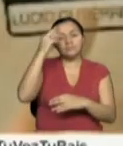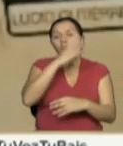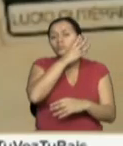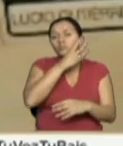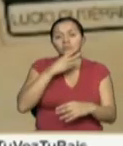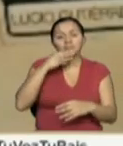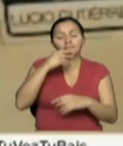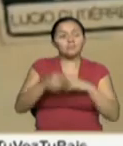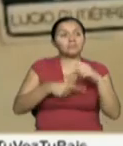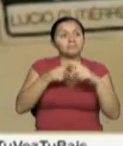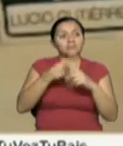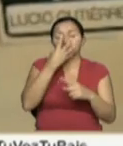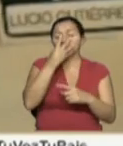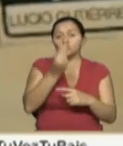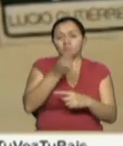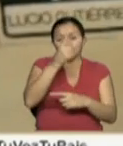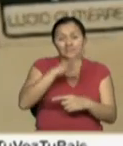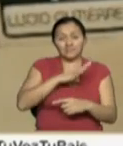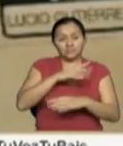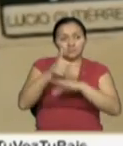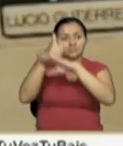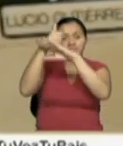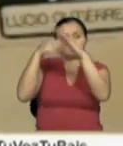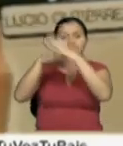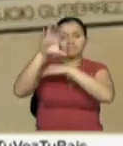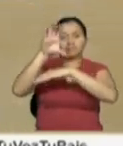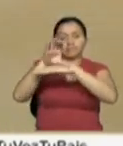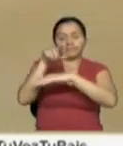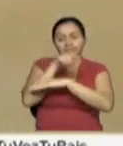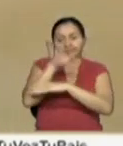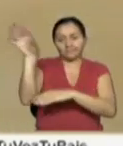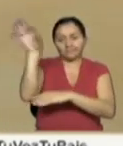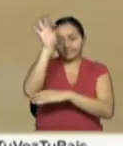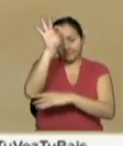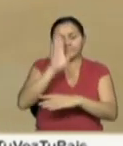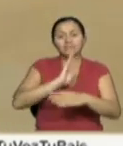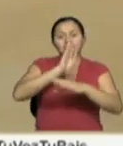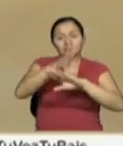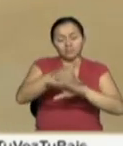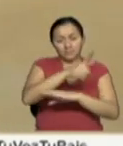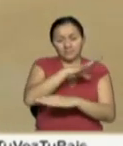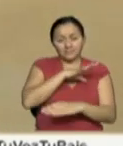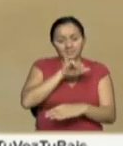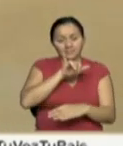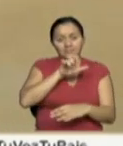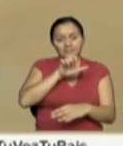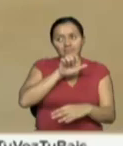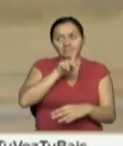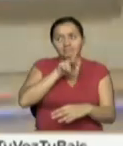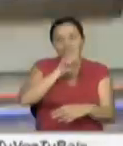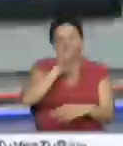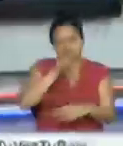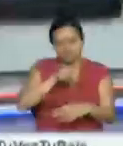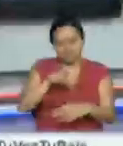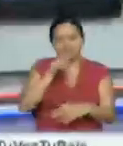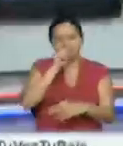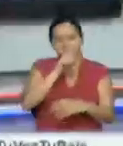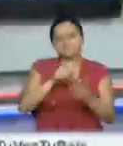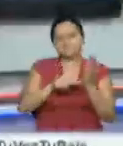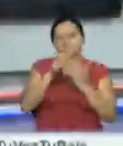Noboa y en el de Lucio Gutiérrez fue presidente del Banco Central. Posteriormente, Yepes fue ministro de Economía de